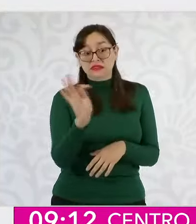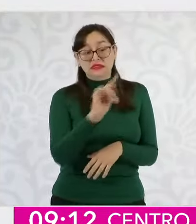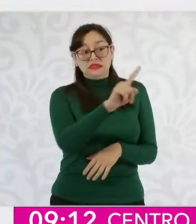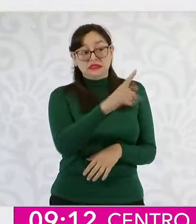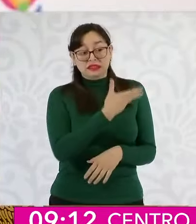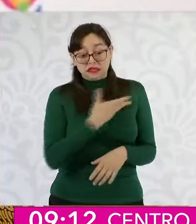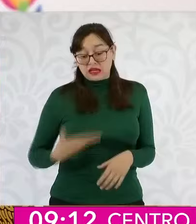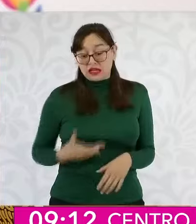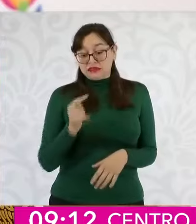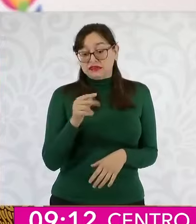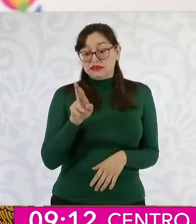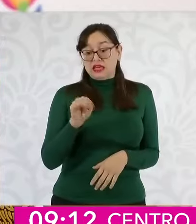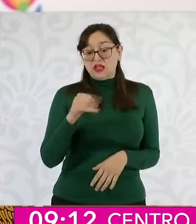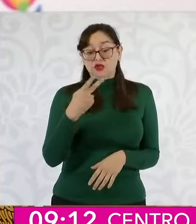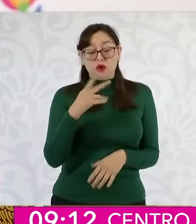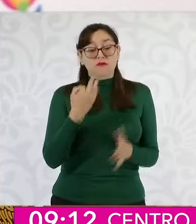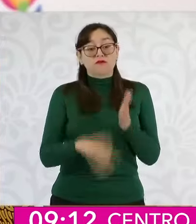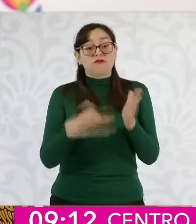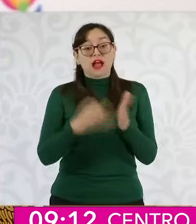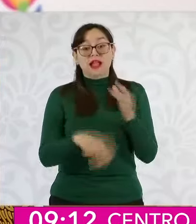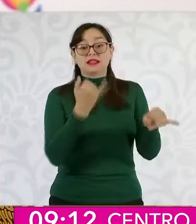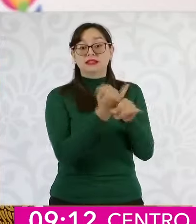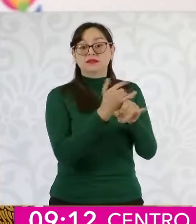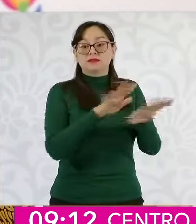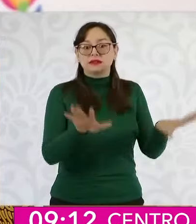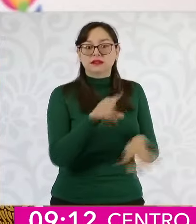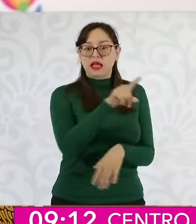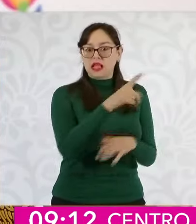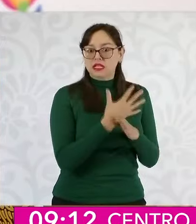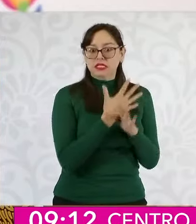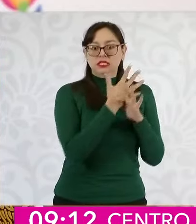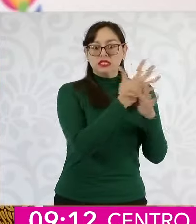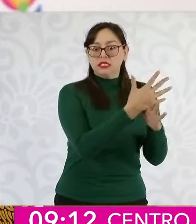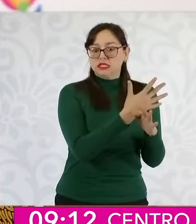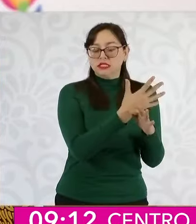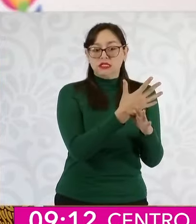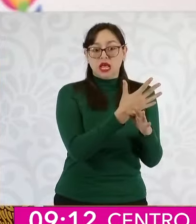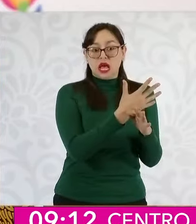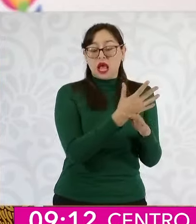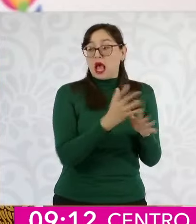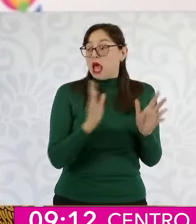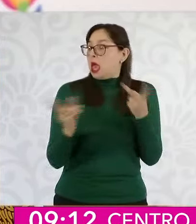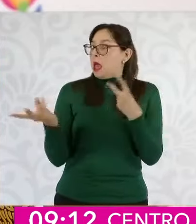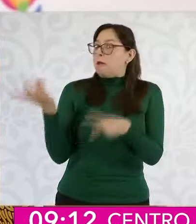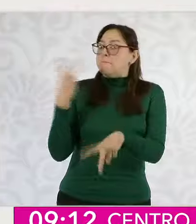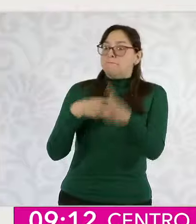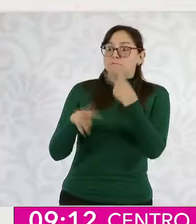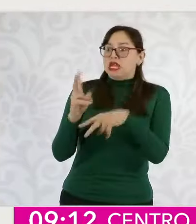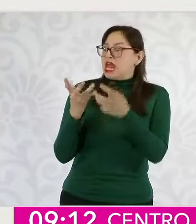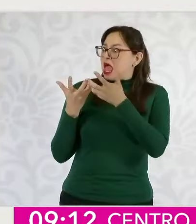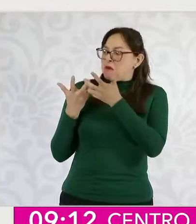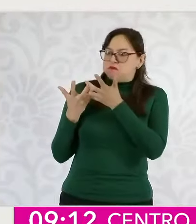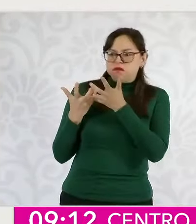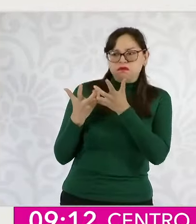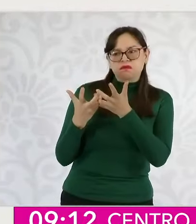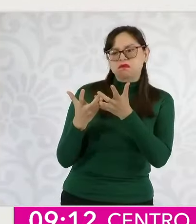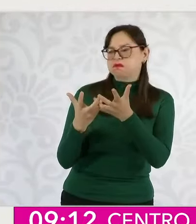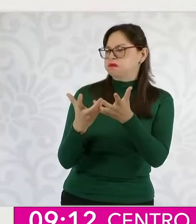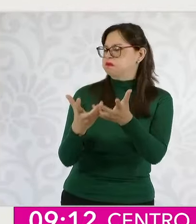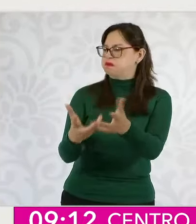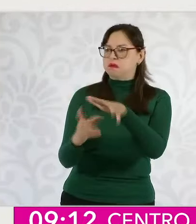hecho. Por ejemplo, hablaba de la caravana, una de las caravanas en la publicación. Se ha atendido la